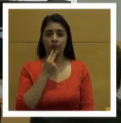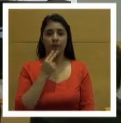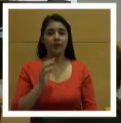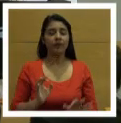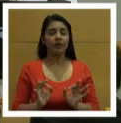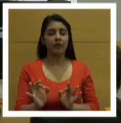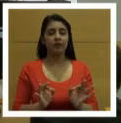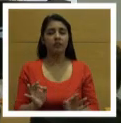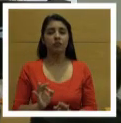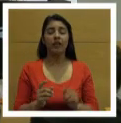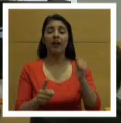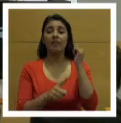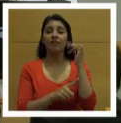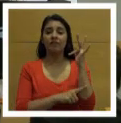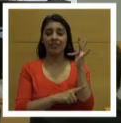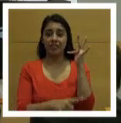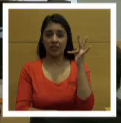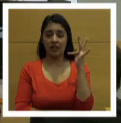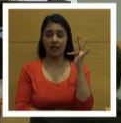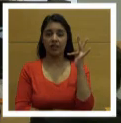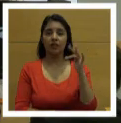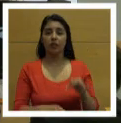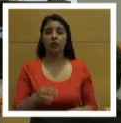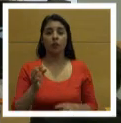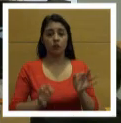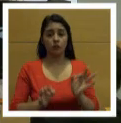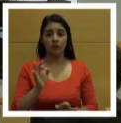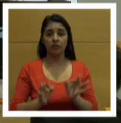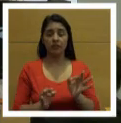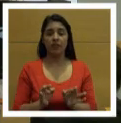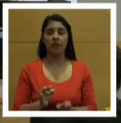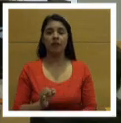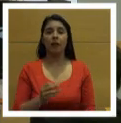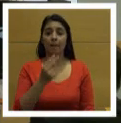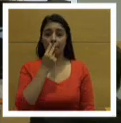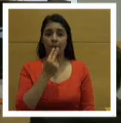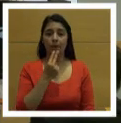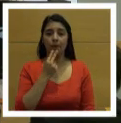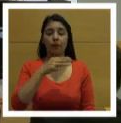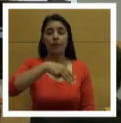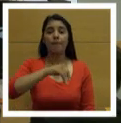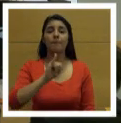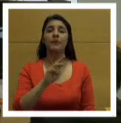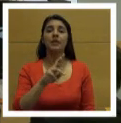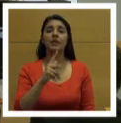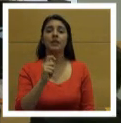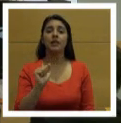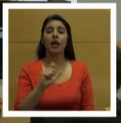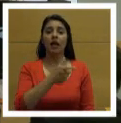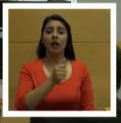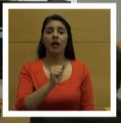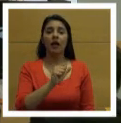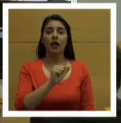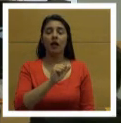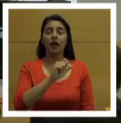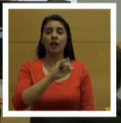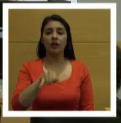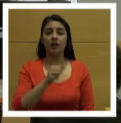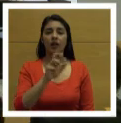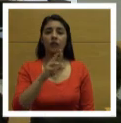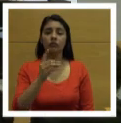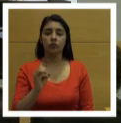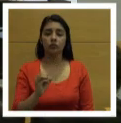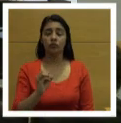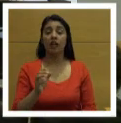fiscal judicial de la Ilustrísima Corte de Apelaciones de Puerto Montt, doña Mirta Zurita Gajardo. Al señor fiscal regional del